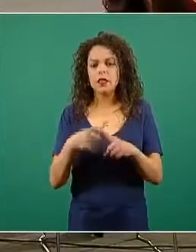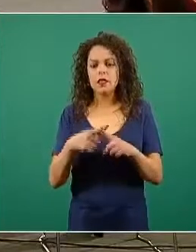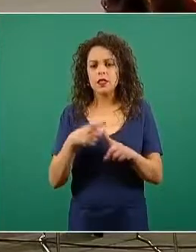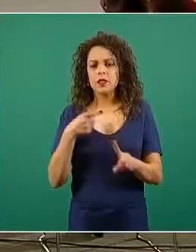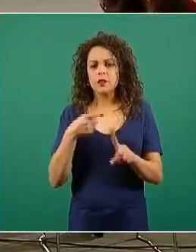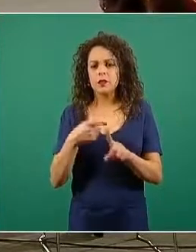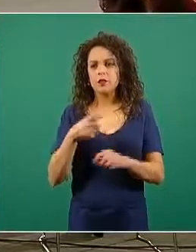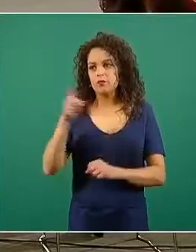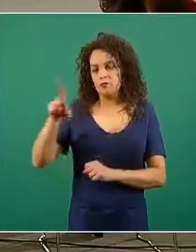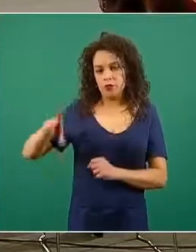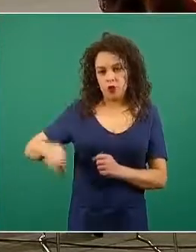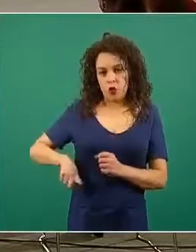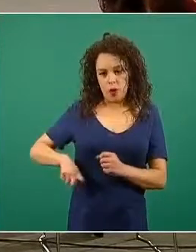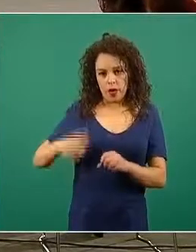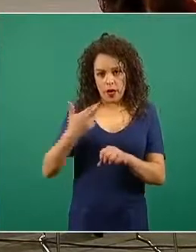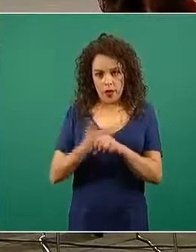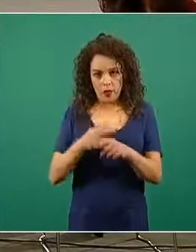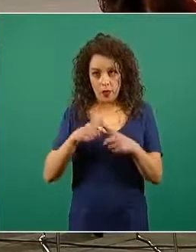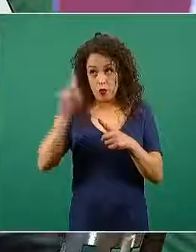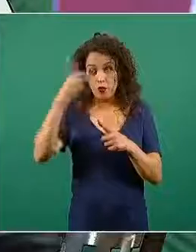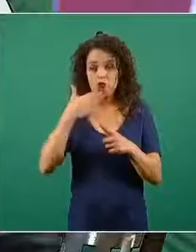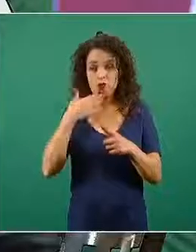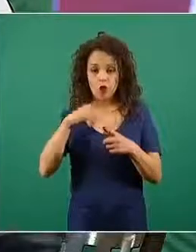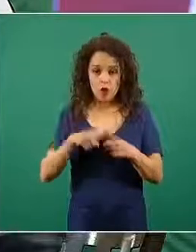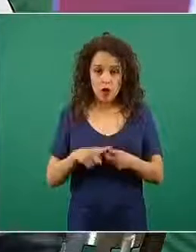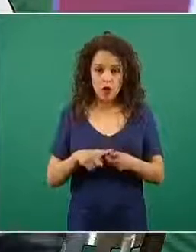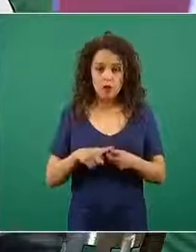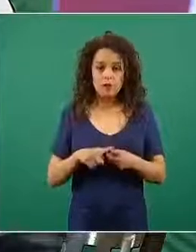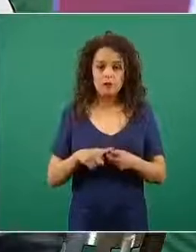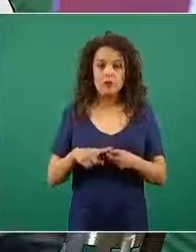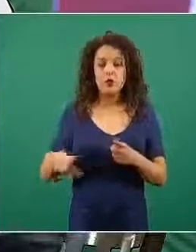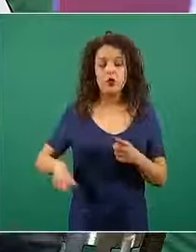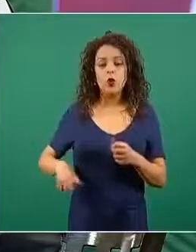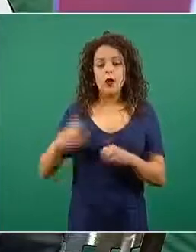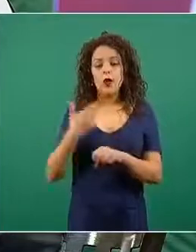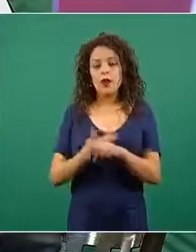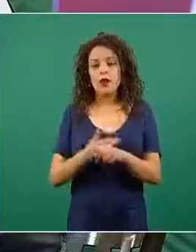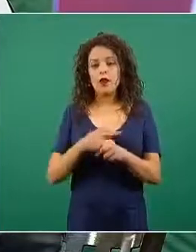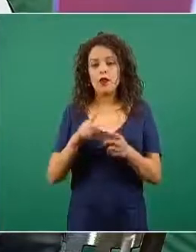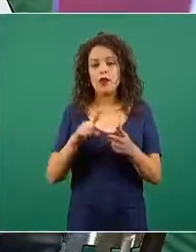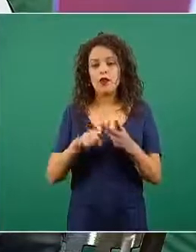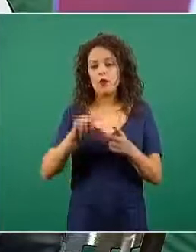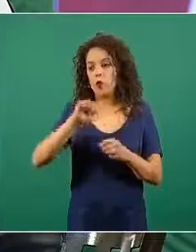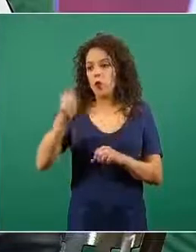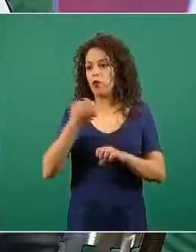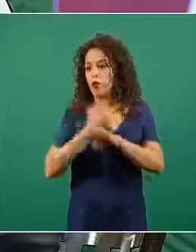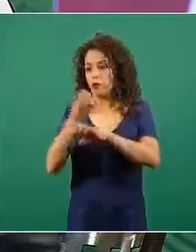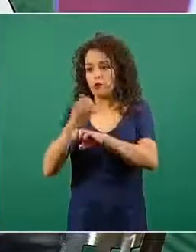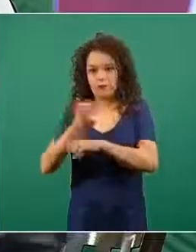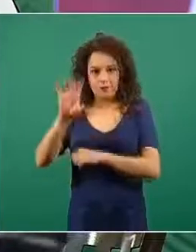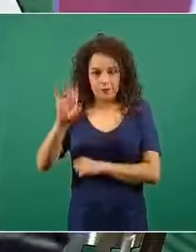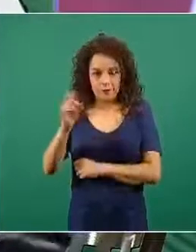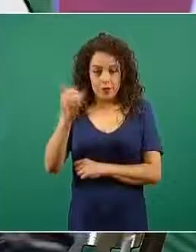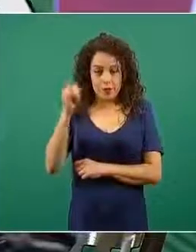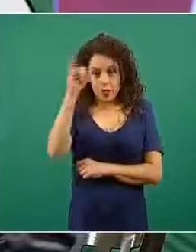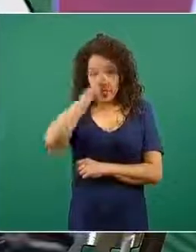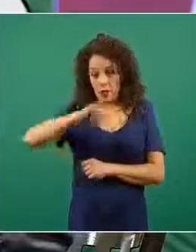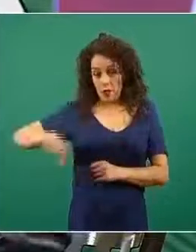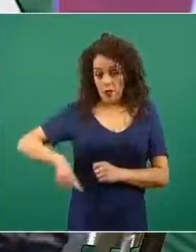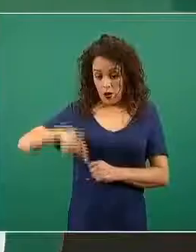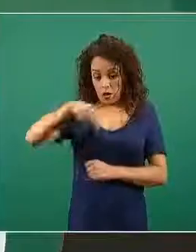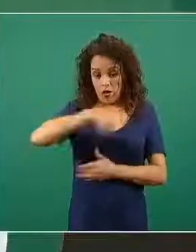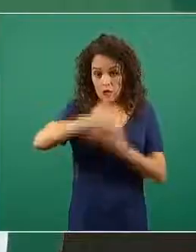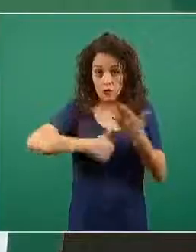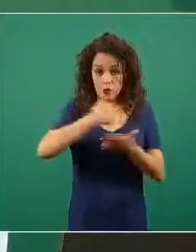la gobernadora de Sonora, los gobernadores de los otros 30 estados y la jefa de gobierno de la Ciudad de